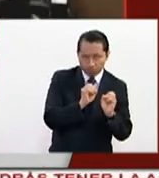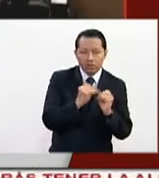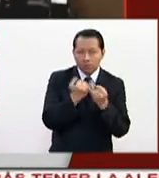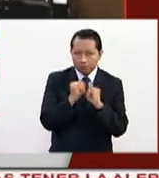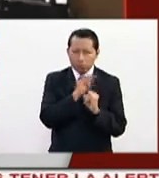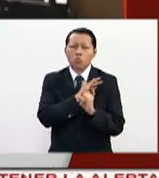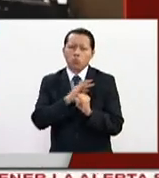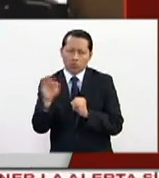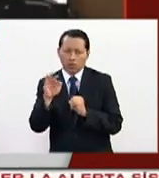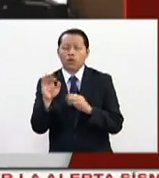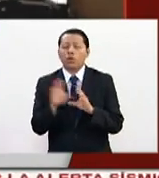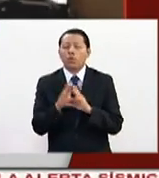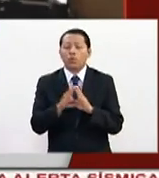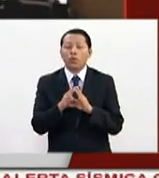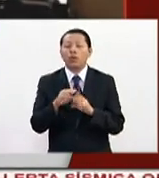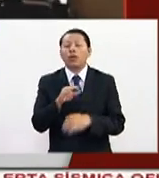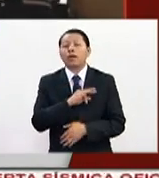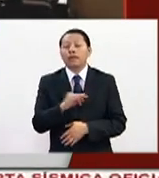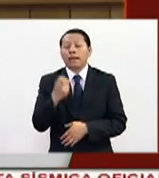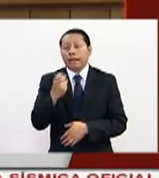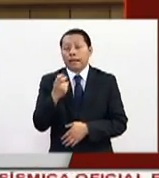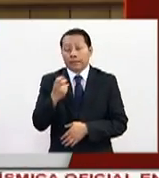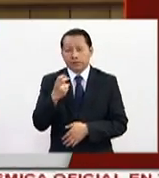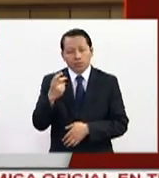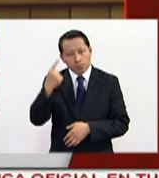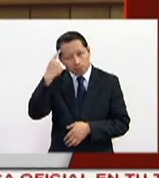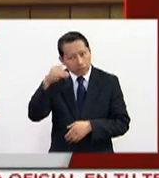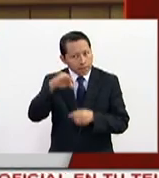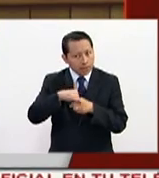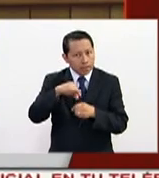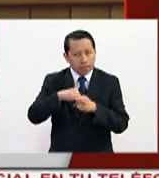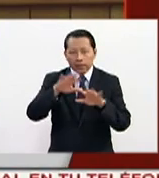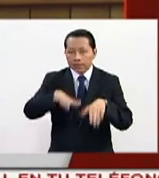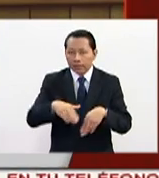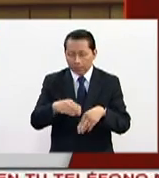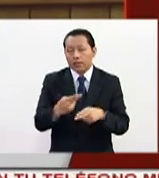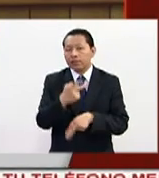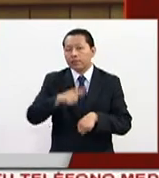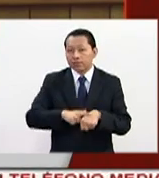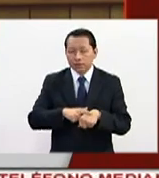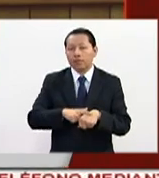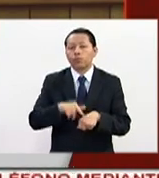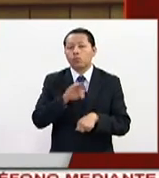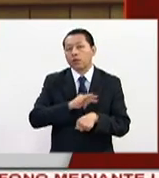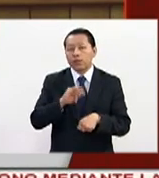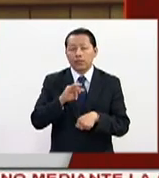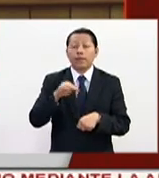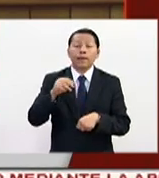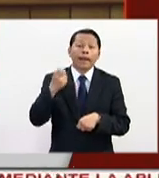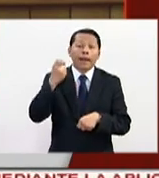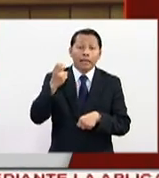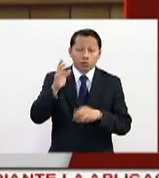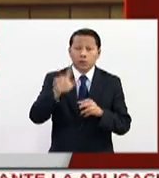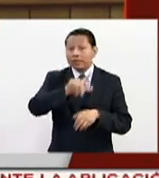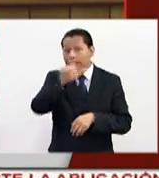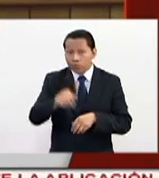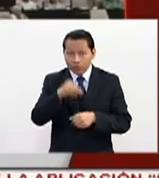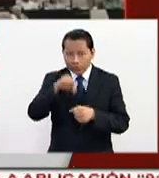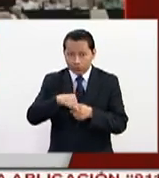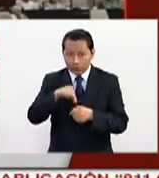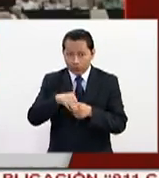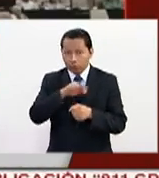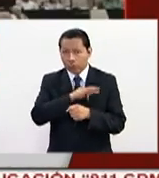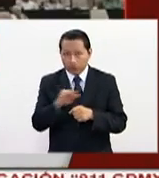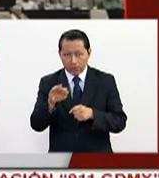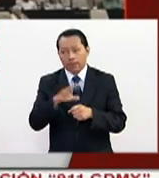Estos candidatos serán a su vez los que elegirán a la Asamblea Nacional del Poder Popular, que es la encargada de elegir a los más altos funcionarios, incluido el presidente